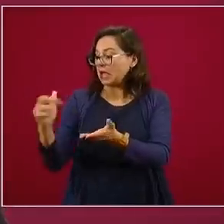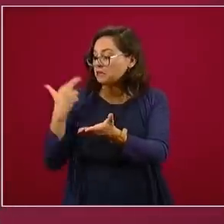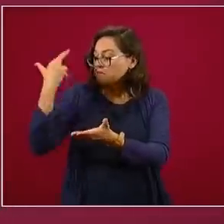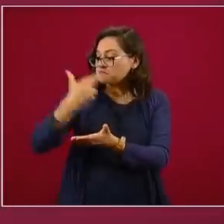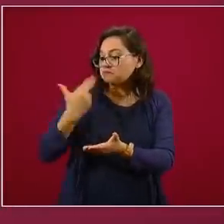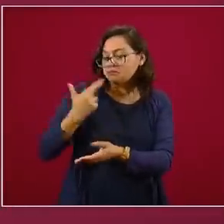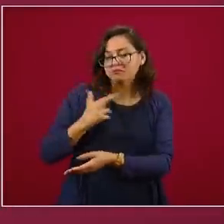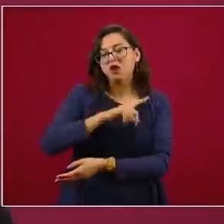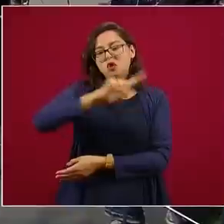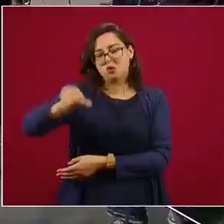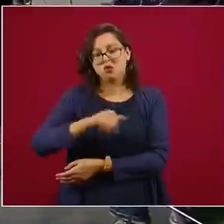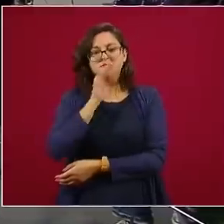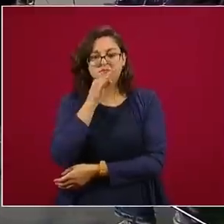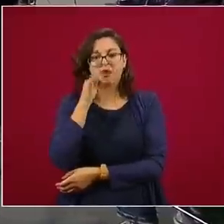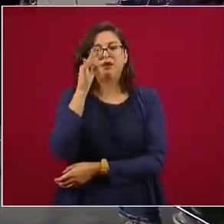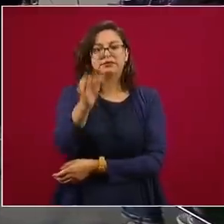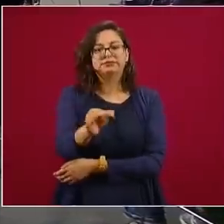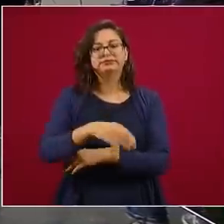información.